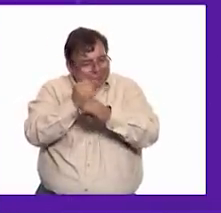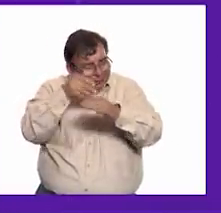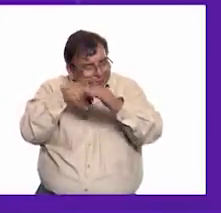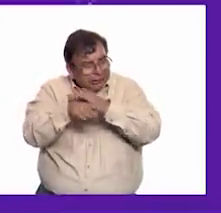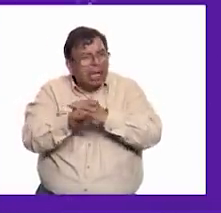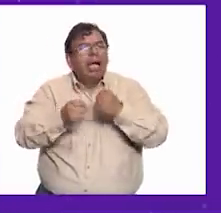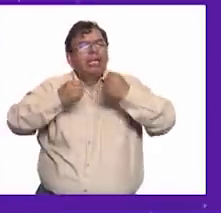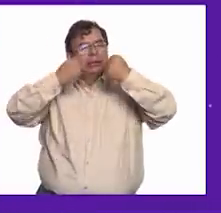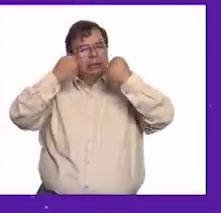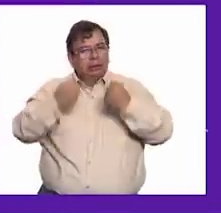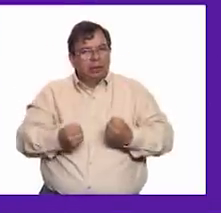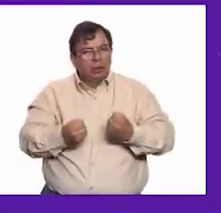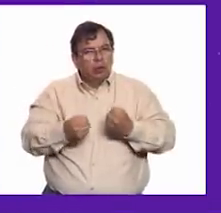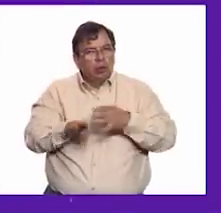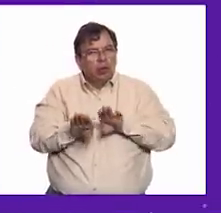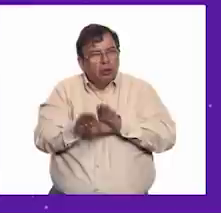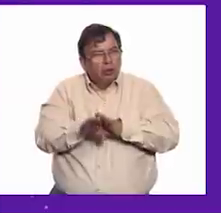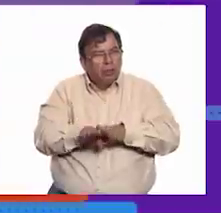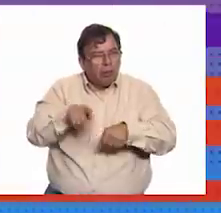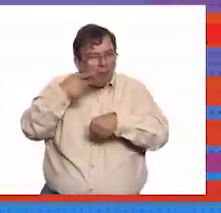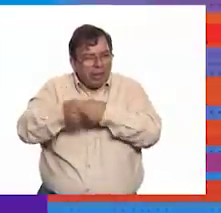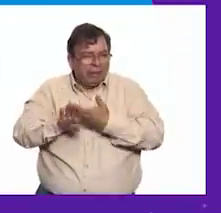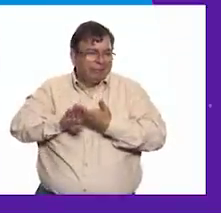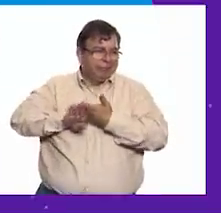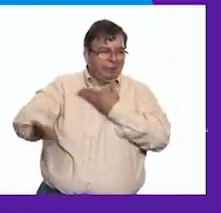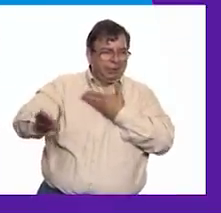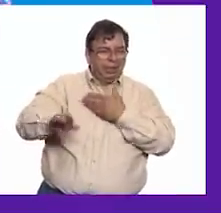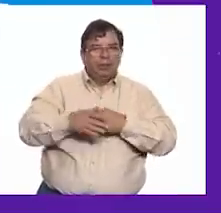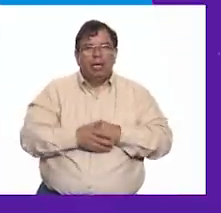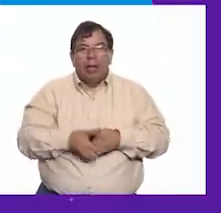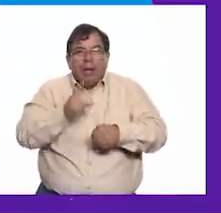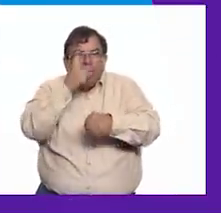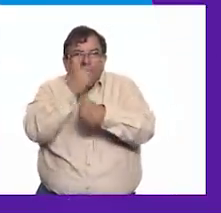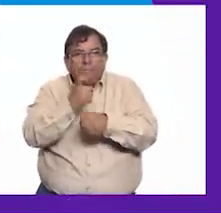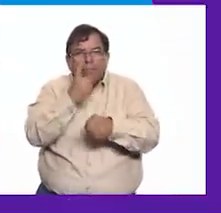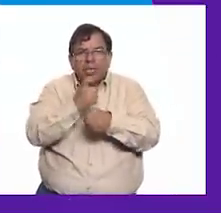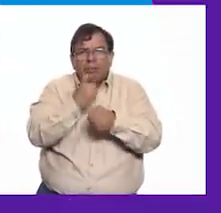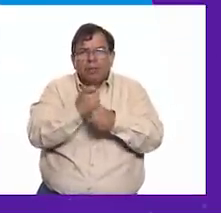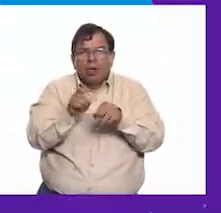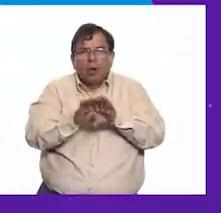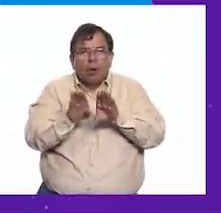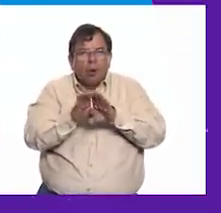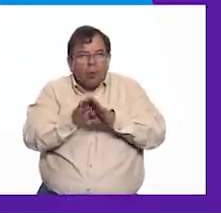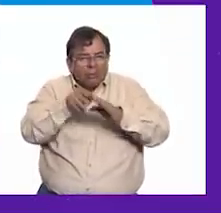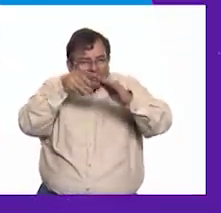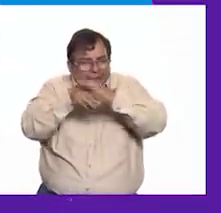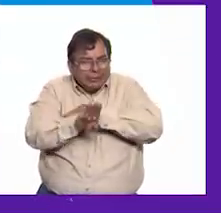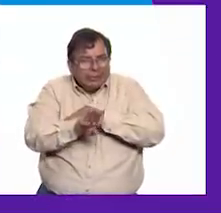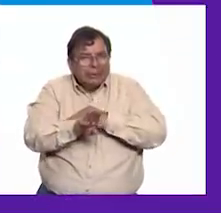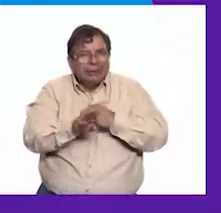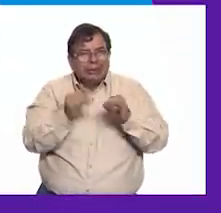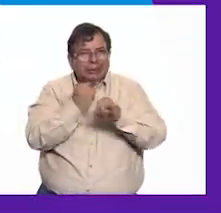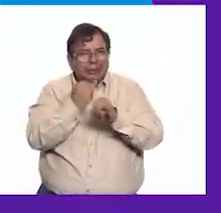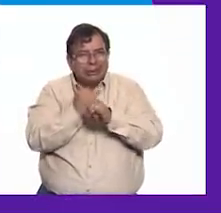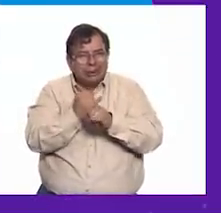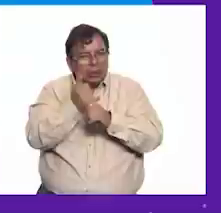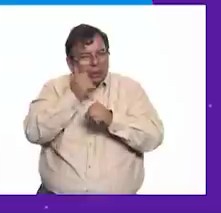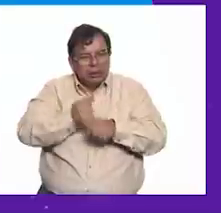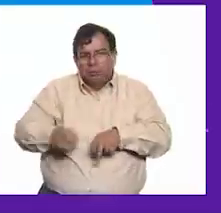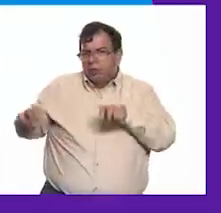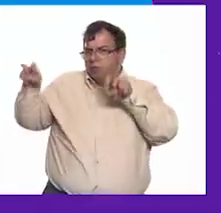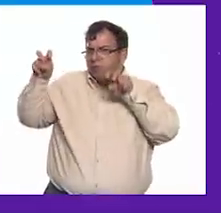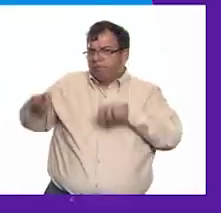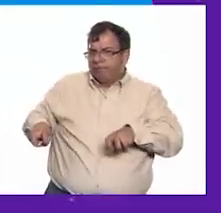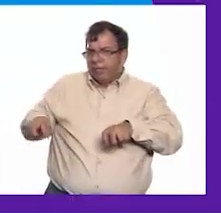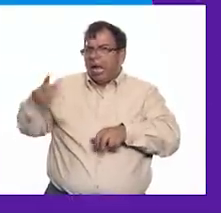segura y así evitar poner en riesgo tu seguridad. Antes que nada, cuando navegues por internet es importante estar acompañado de